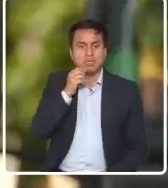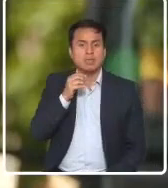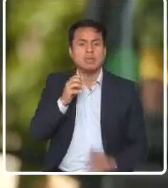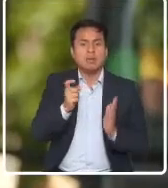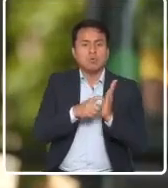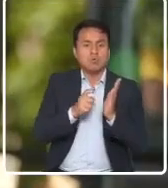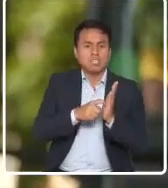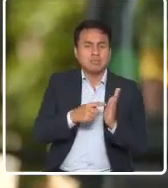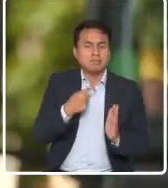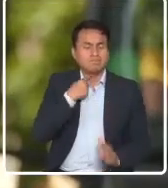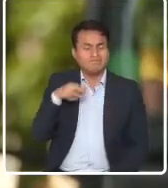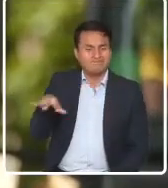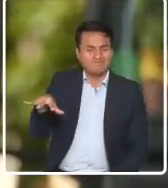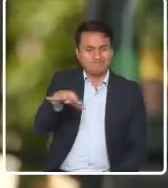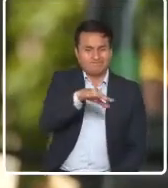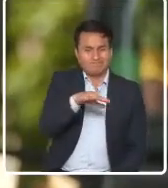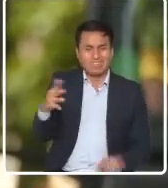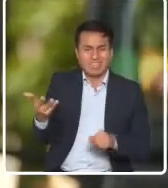dimensión productiva.